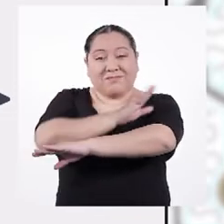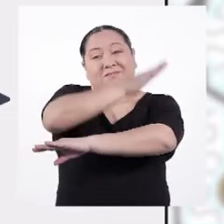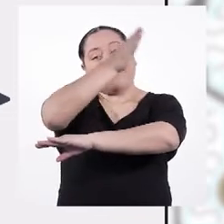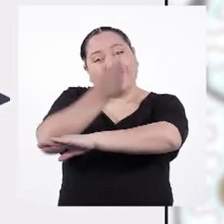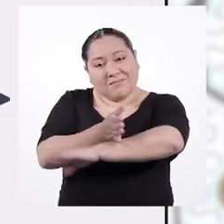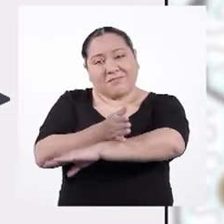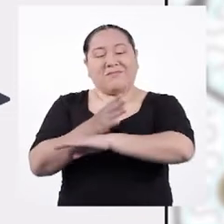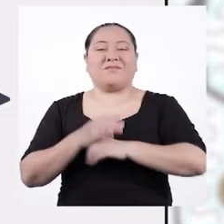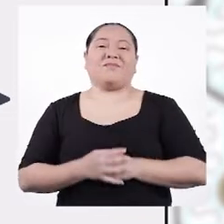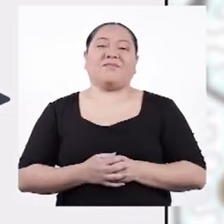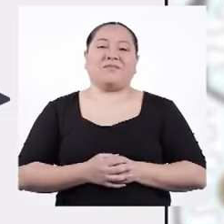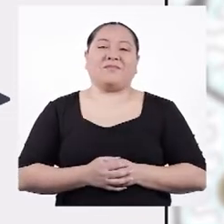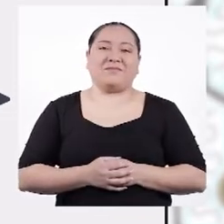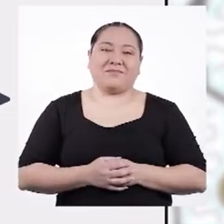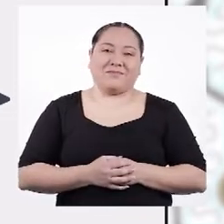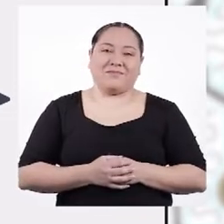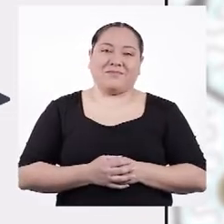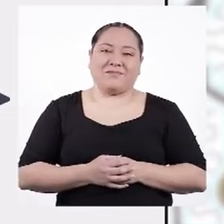espacio.